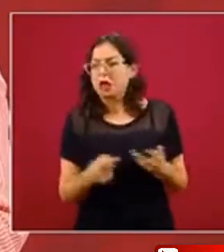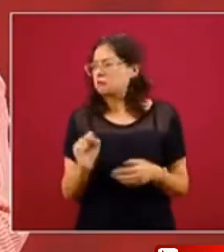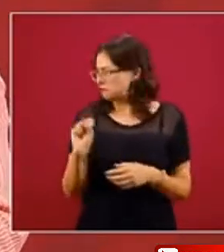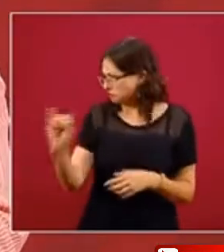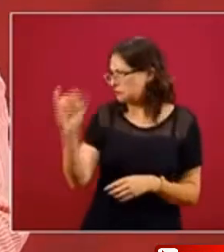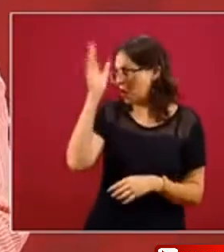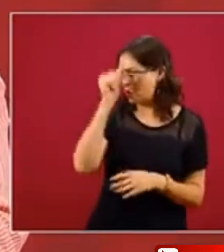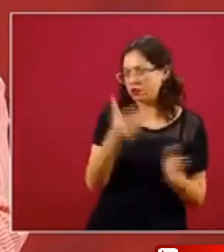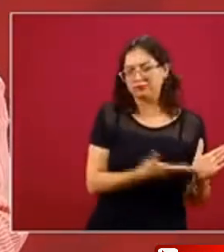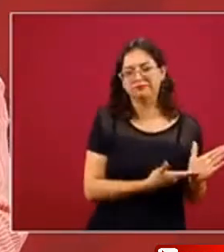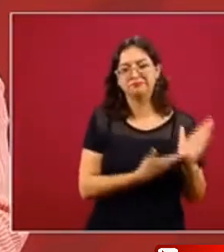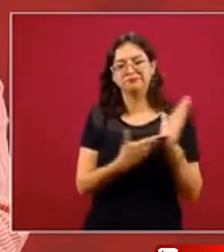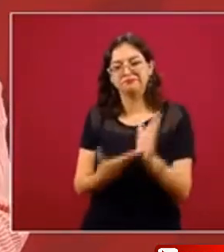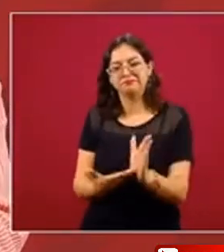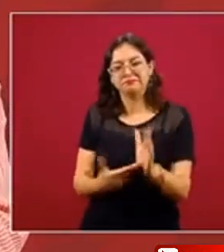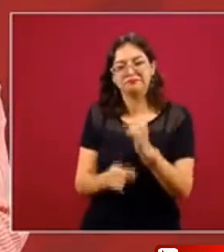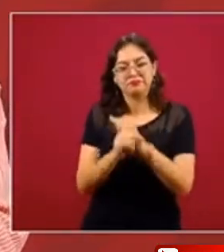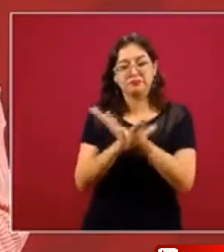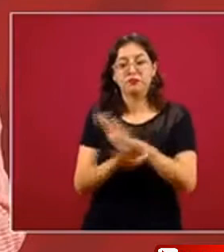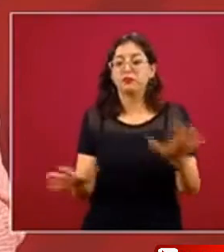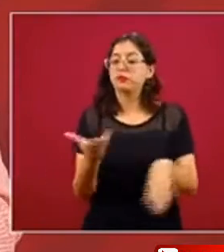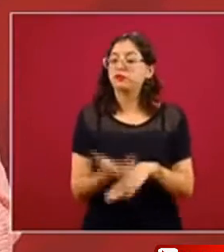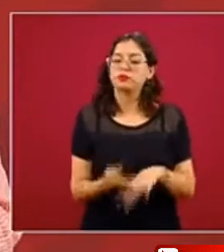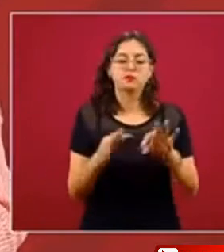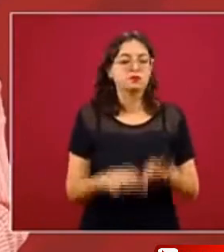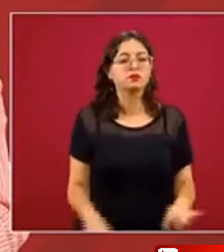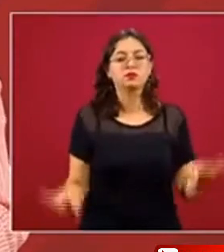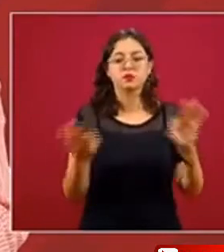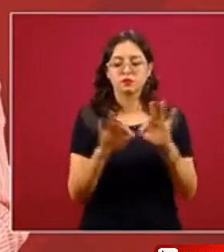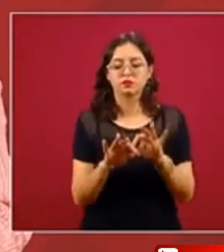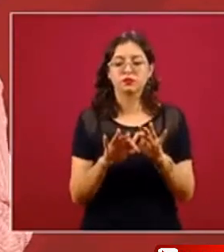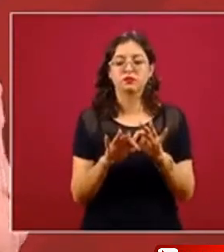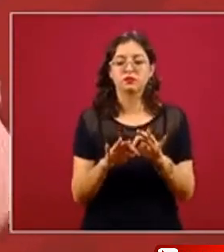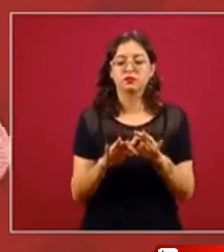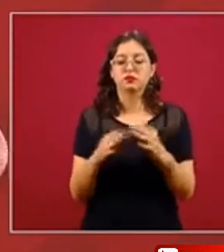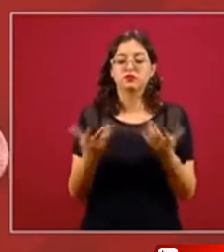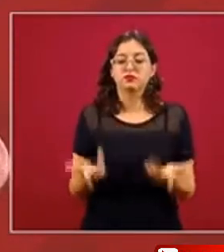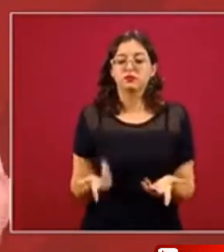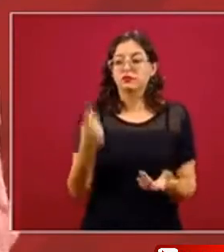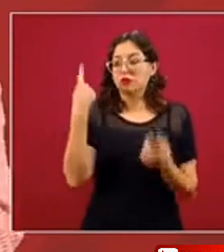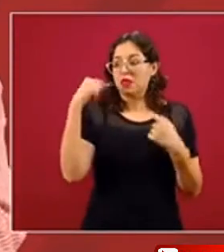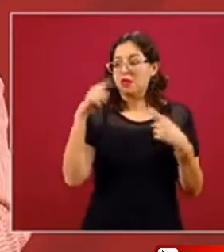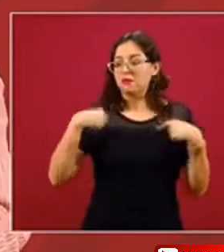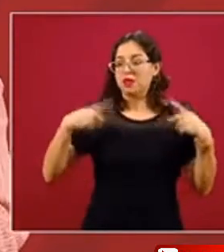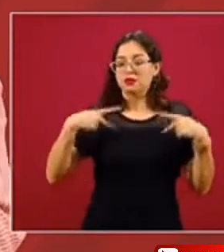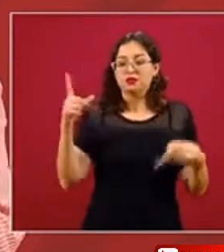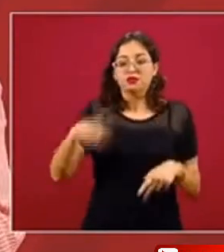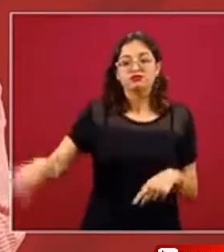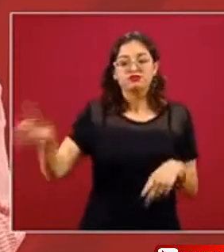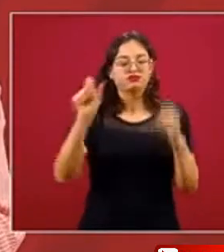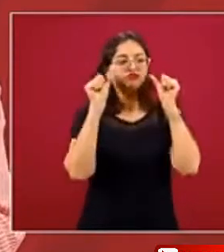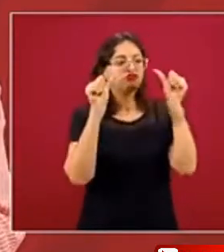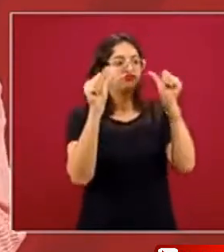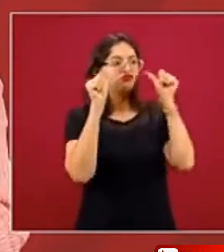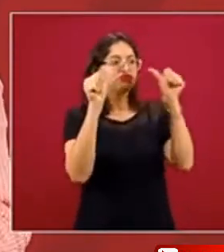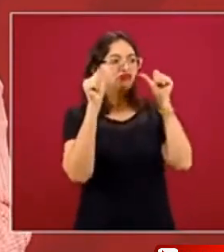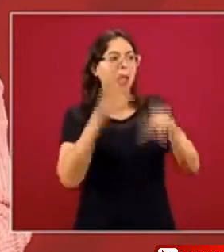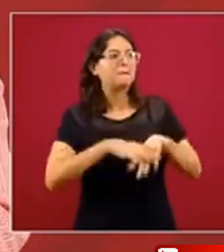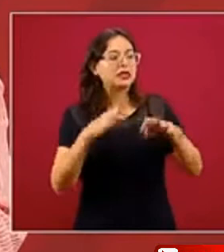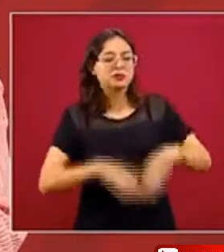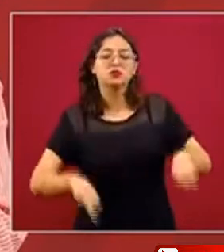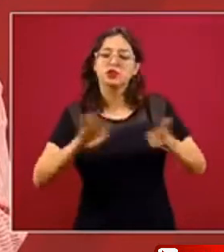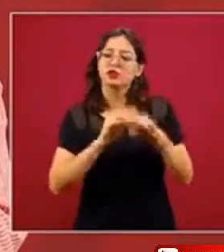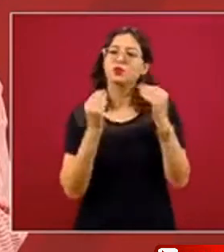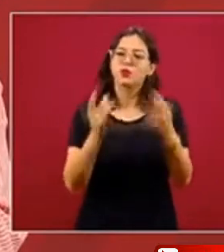información que traemos aquí. Pero consideramos que es vital que la información sea relevante para la población, principalmente para la población, y